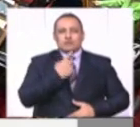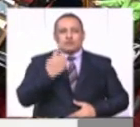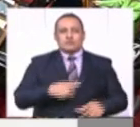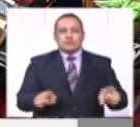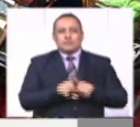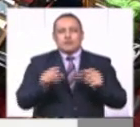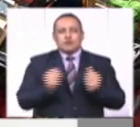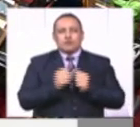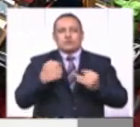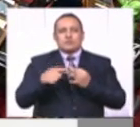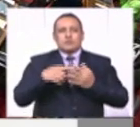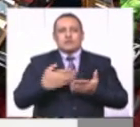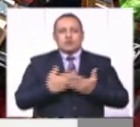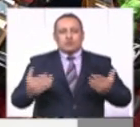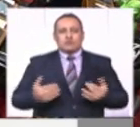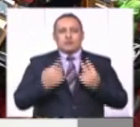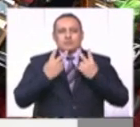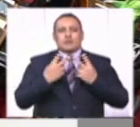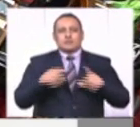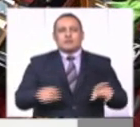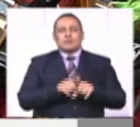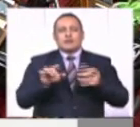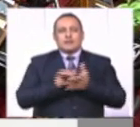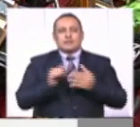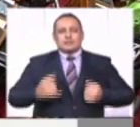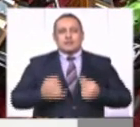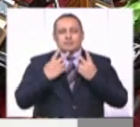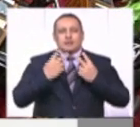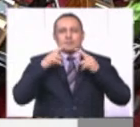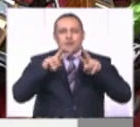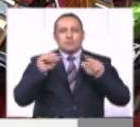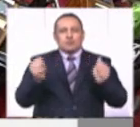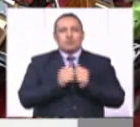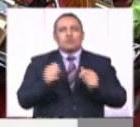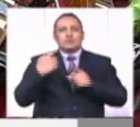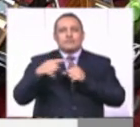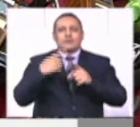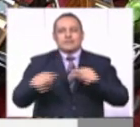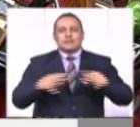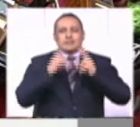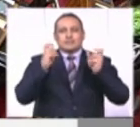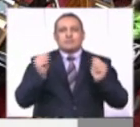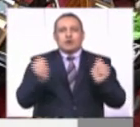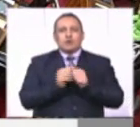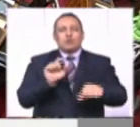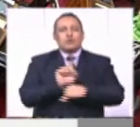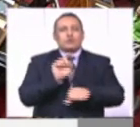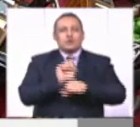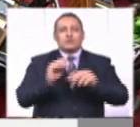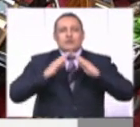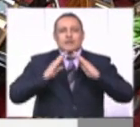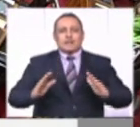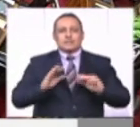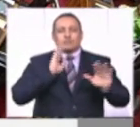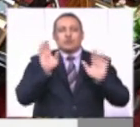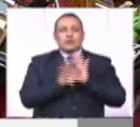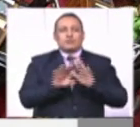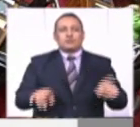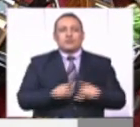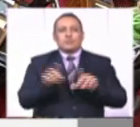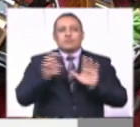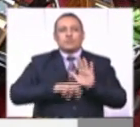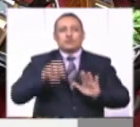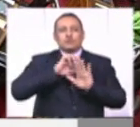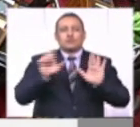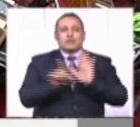bienes incautados pronabi también encontramos temas relacionados a educación y vivienda por ejemplo el proyecto